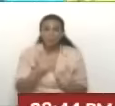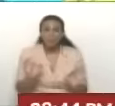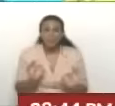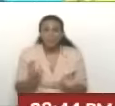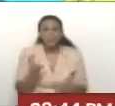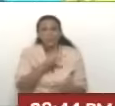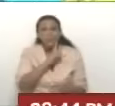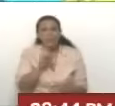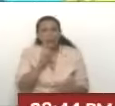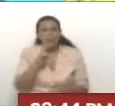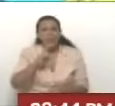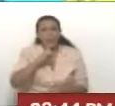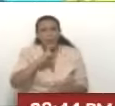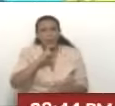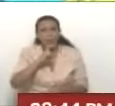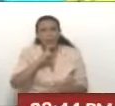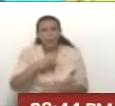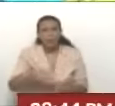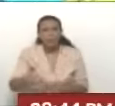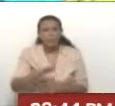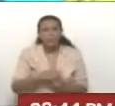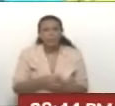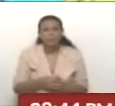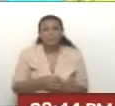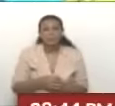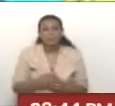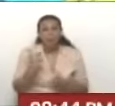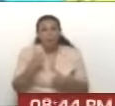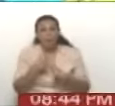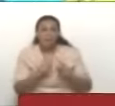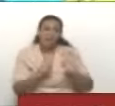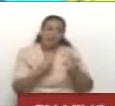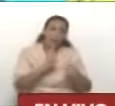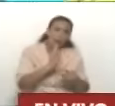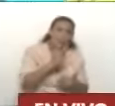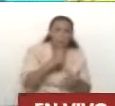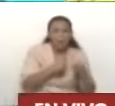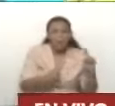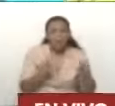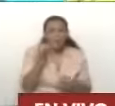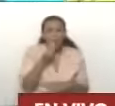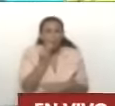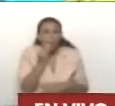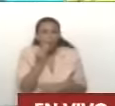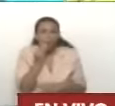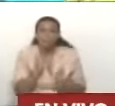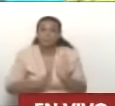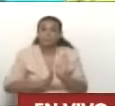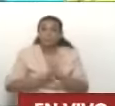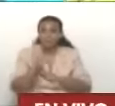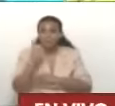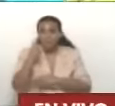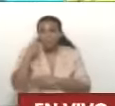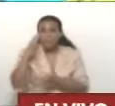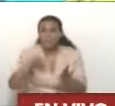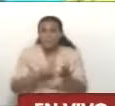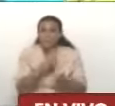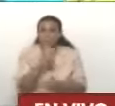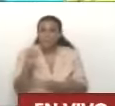llamo generación de oro, la generación intermedia joven. Los muchachos que se levantaron por ahí en el